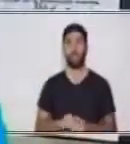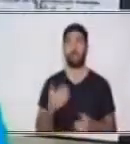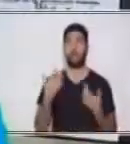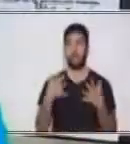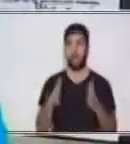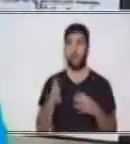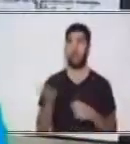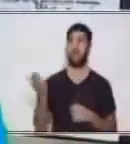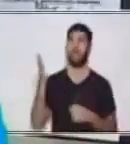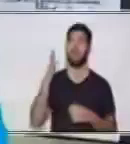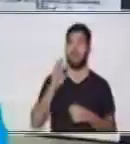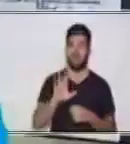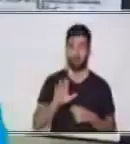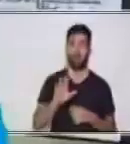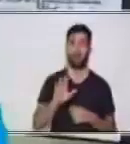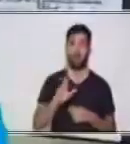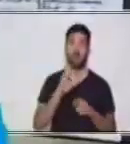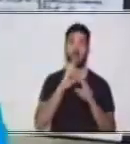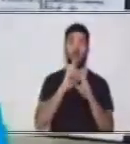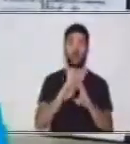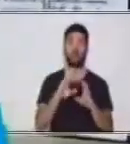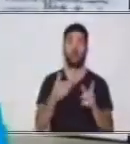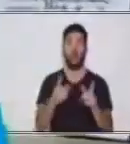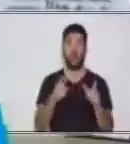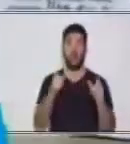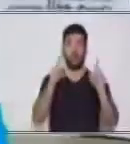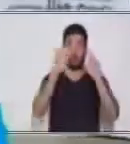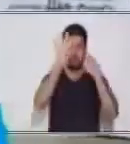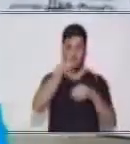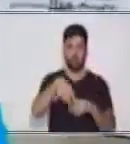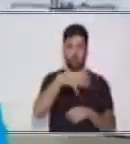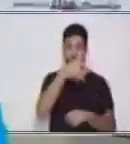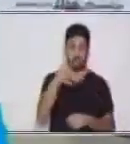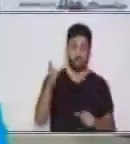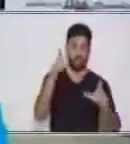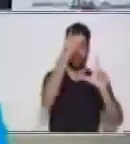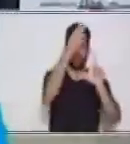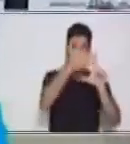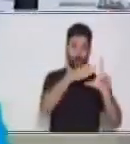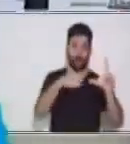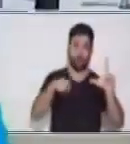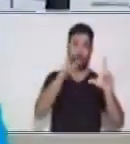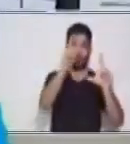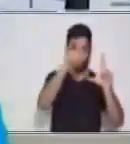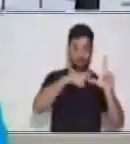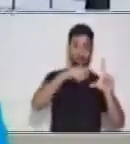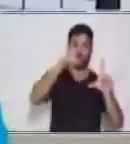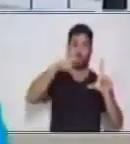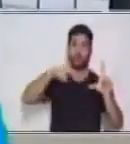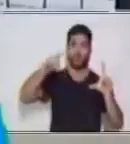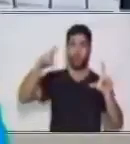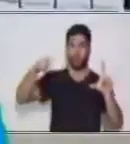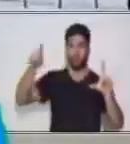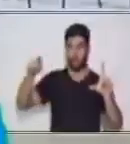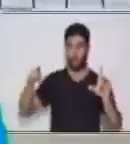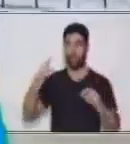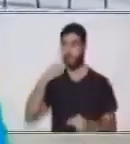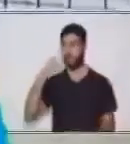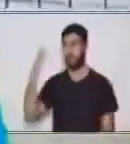Después representaron el resultado en una gráfica. Entonces vamos a ir, acá tenemos nuestra